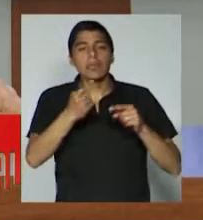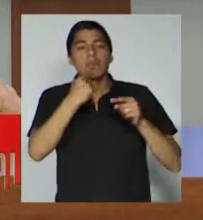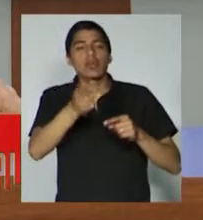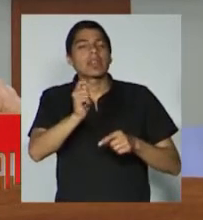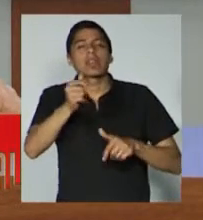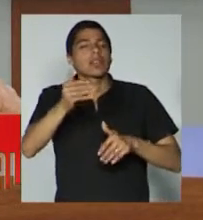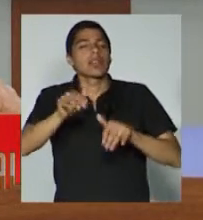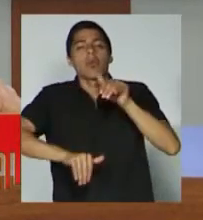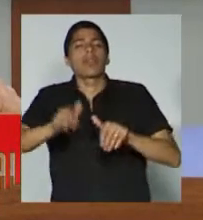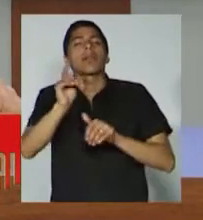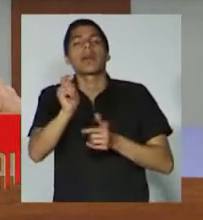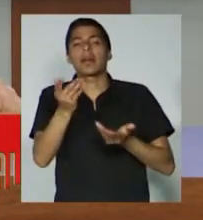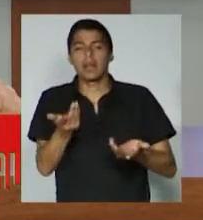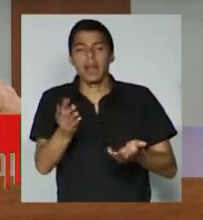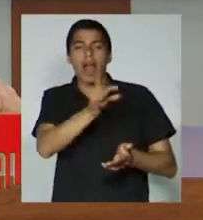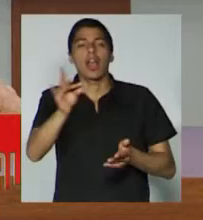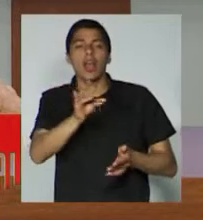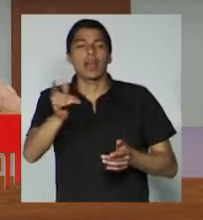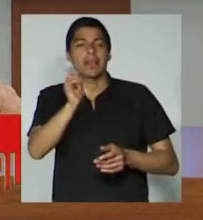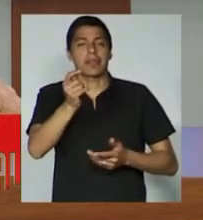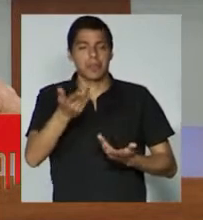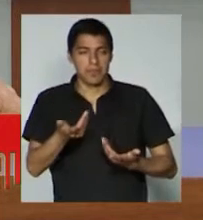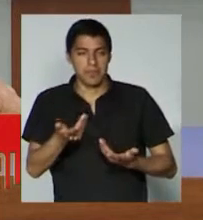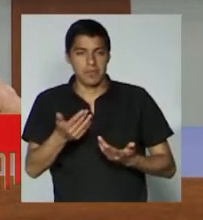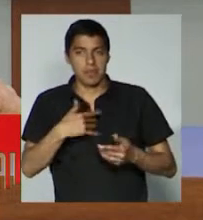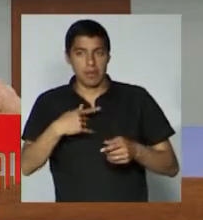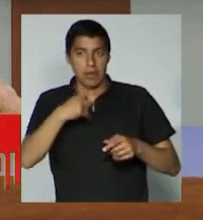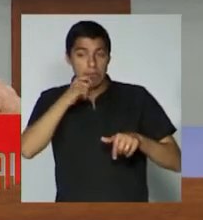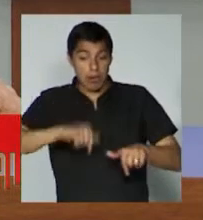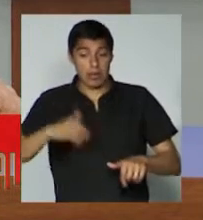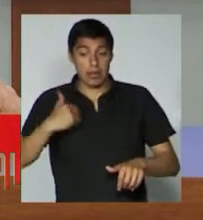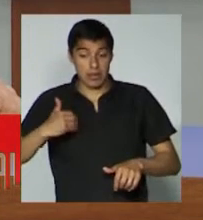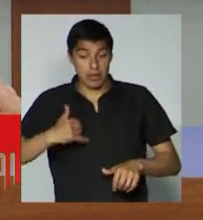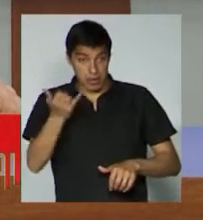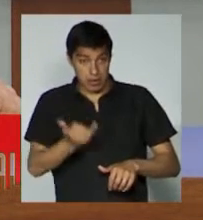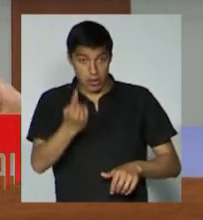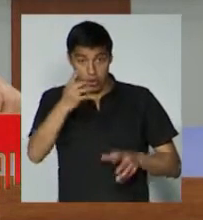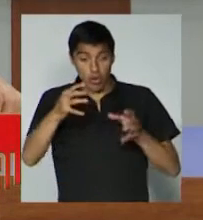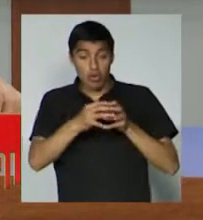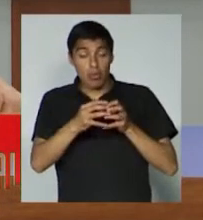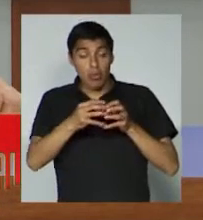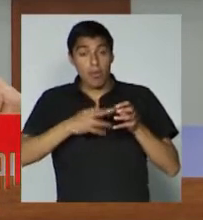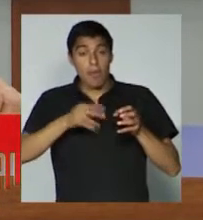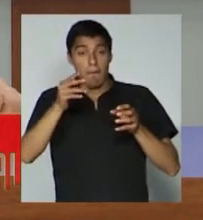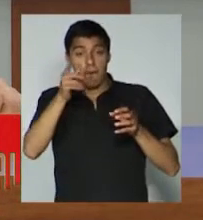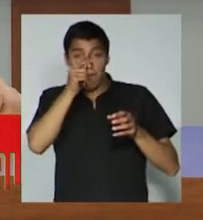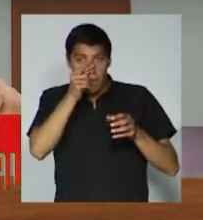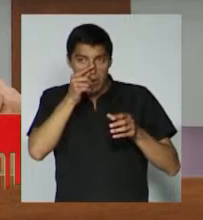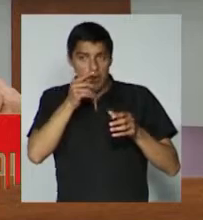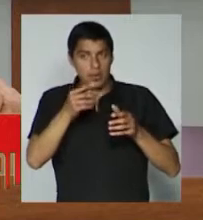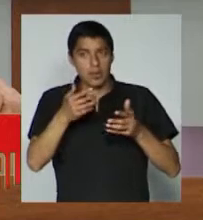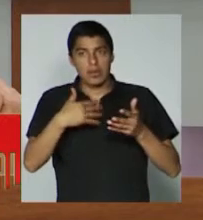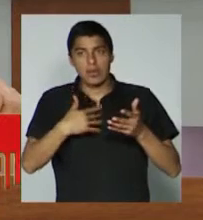votos? Porque, a ver, vos tenés, por ejemplo, en Argentina hay una fuerza política que sobrevive, a ver,